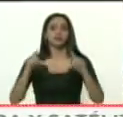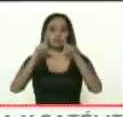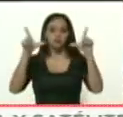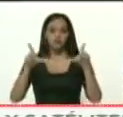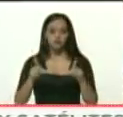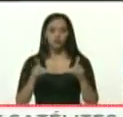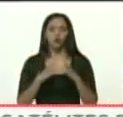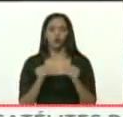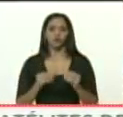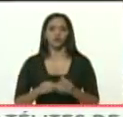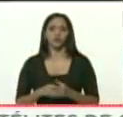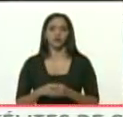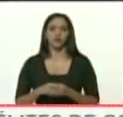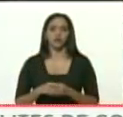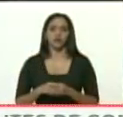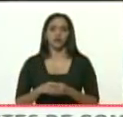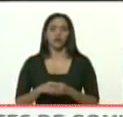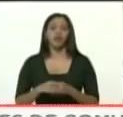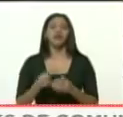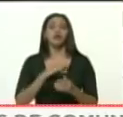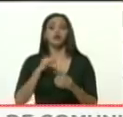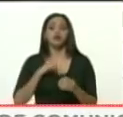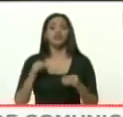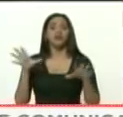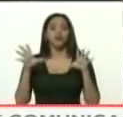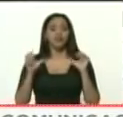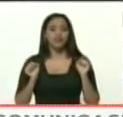militar. Y por supuesto, nosotros hemos entendido,